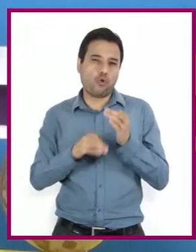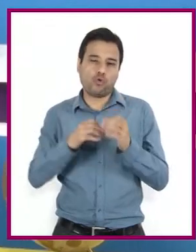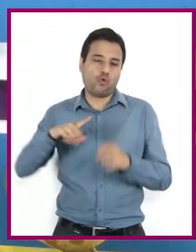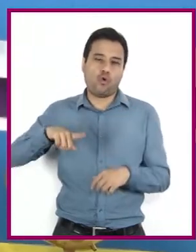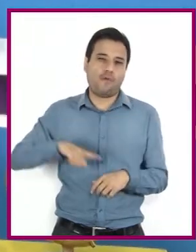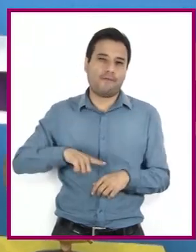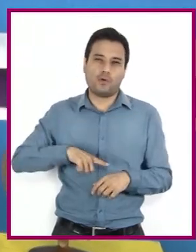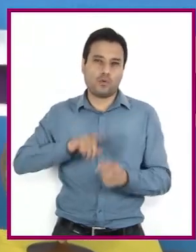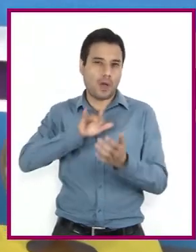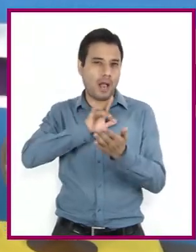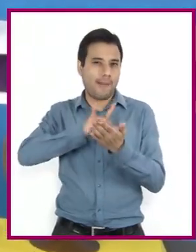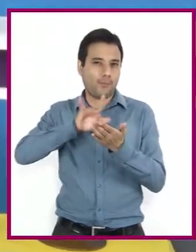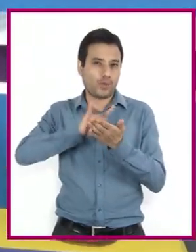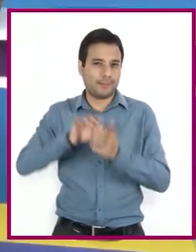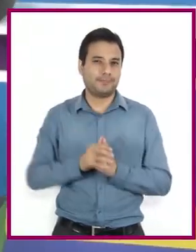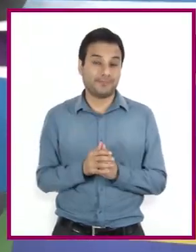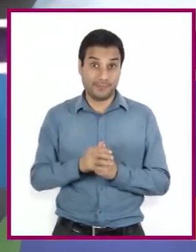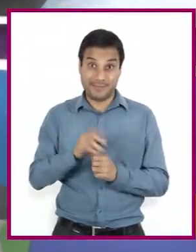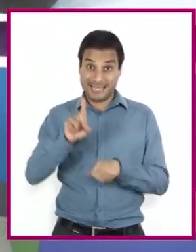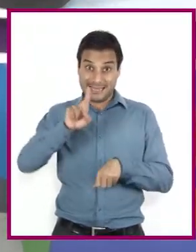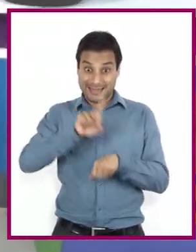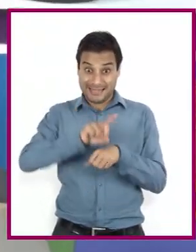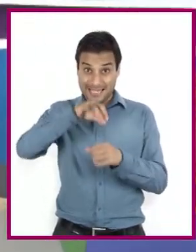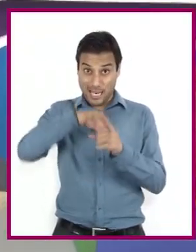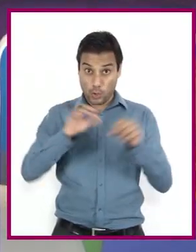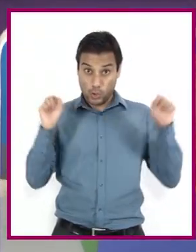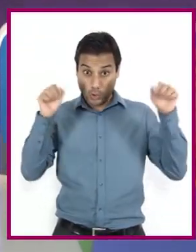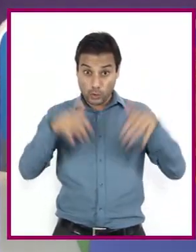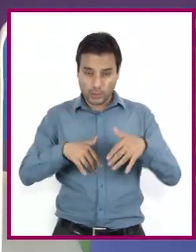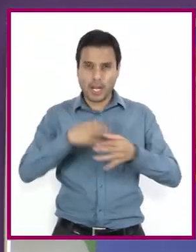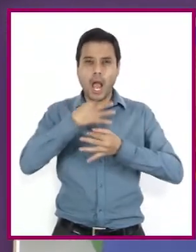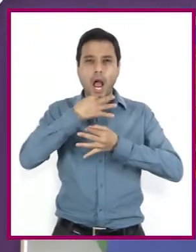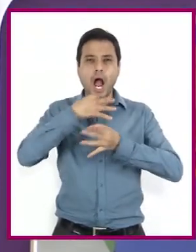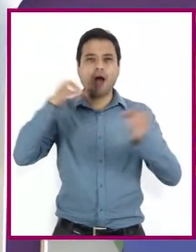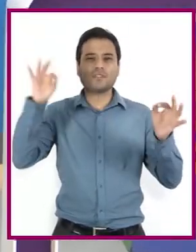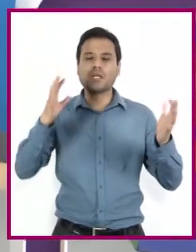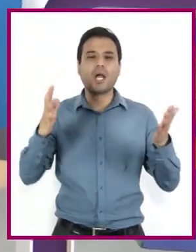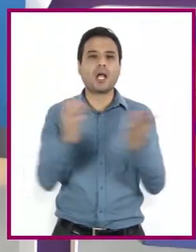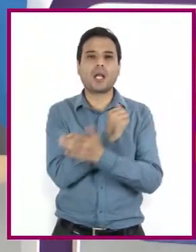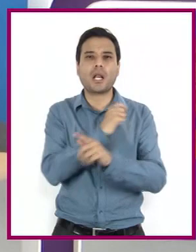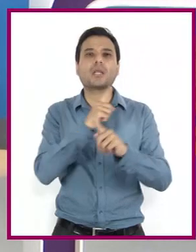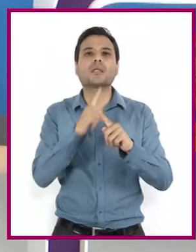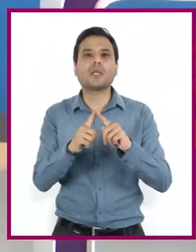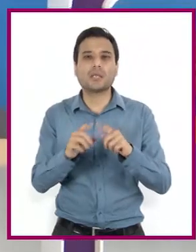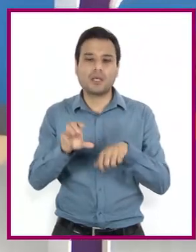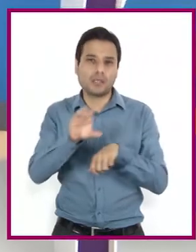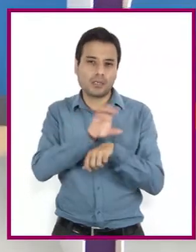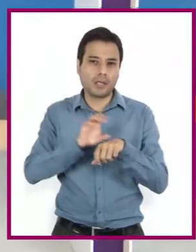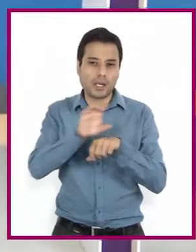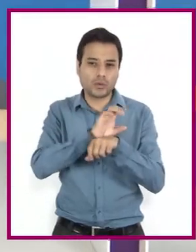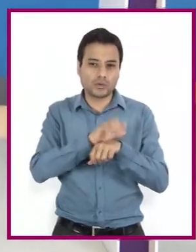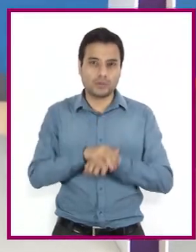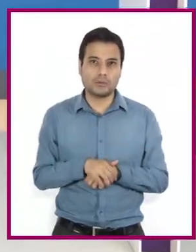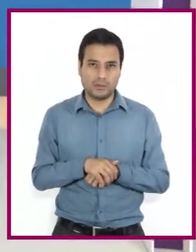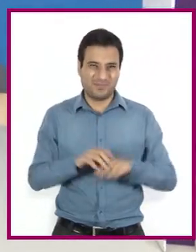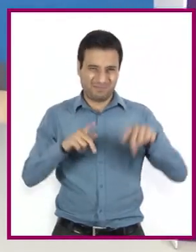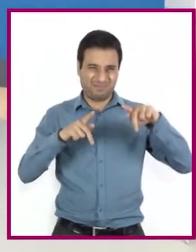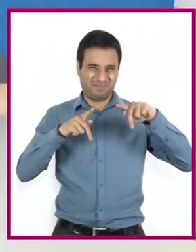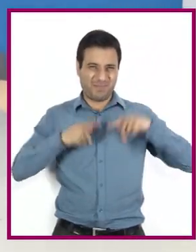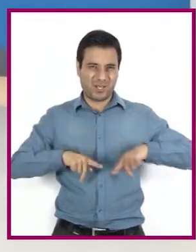gobierno. Después de la jornada electoral, se declaró presidente a Salinas. Ante la